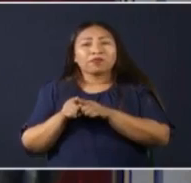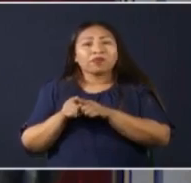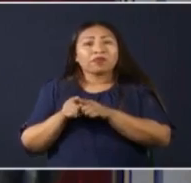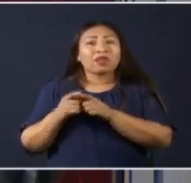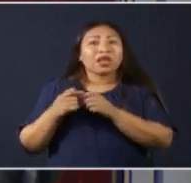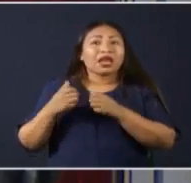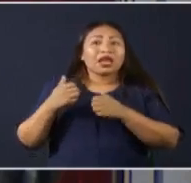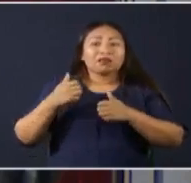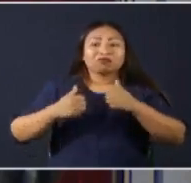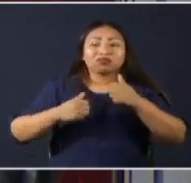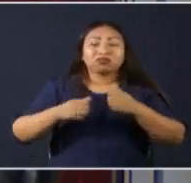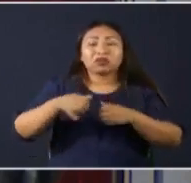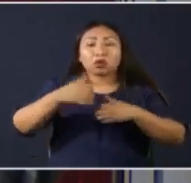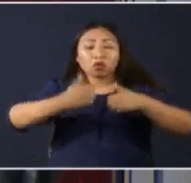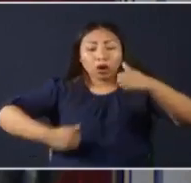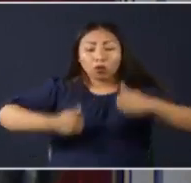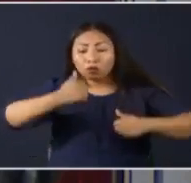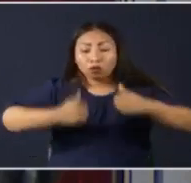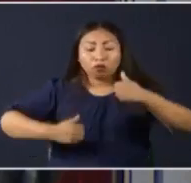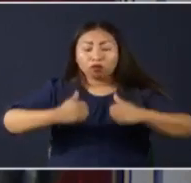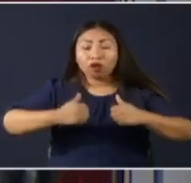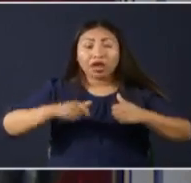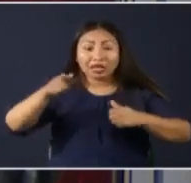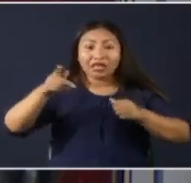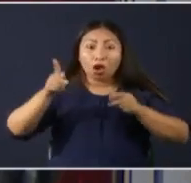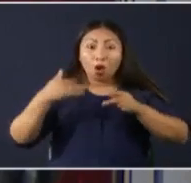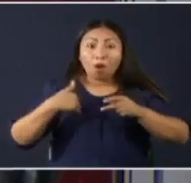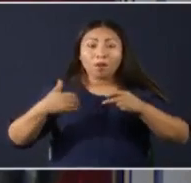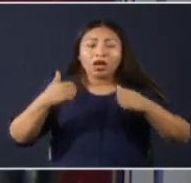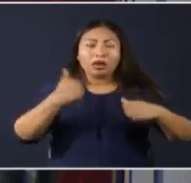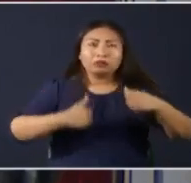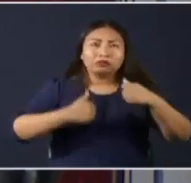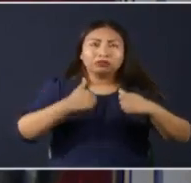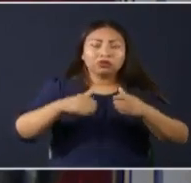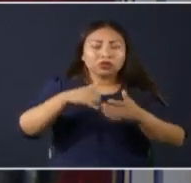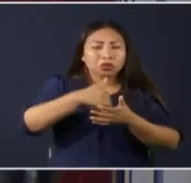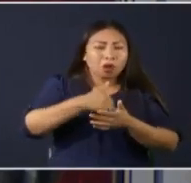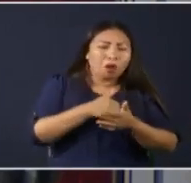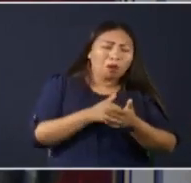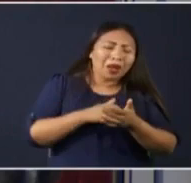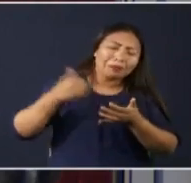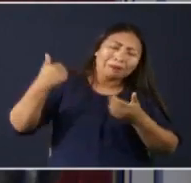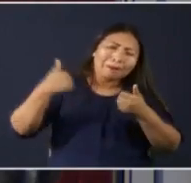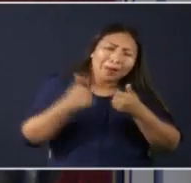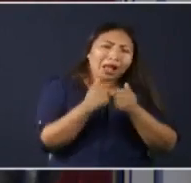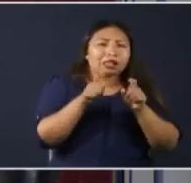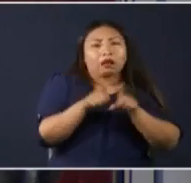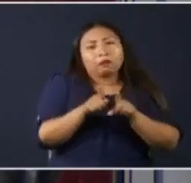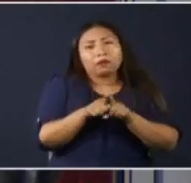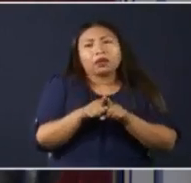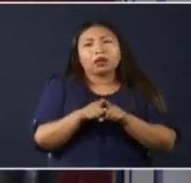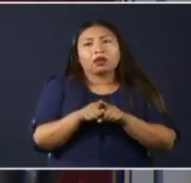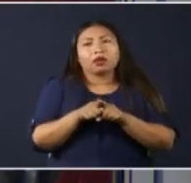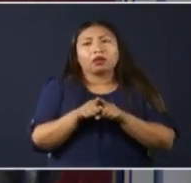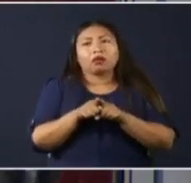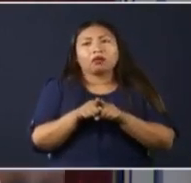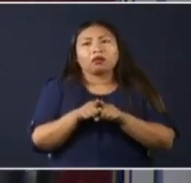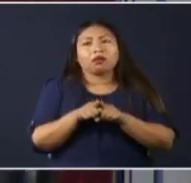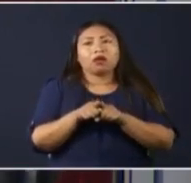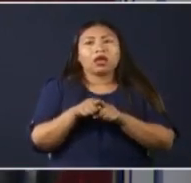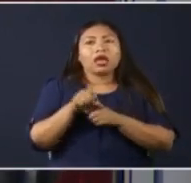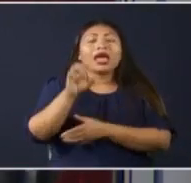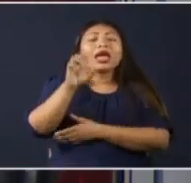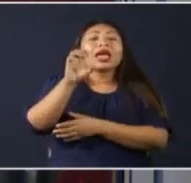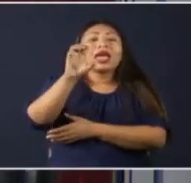consumo excesivo de bebidas alcohólicas. Ahora bien, Edwin Cabrera no es apto para dirigir un